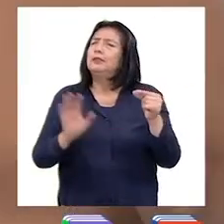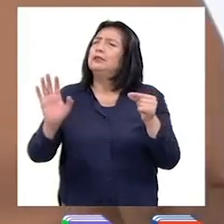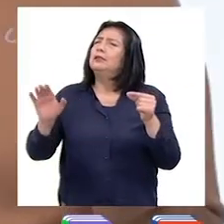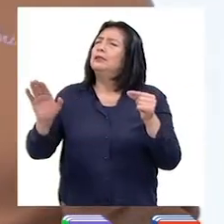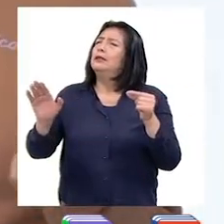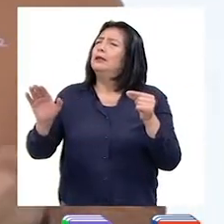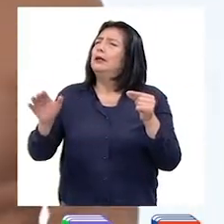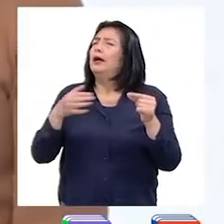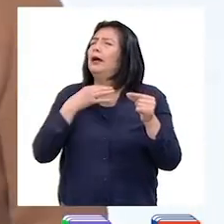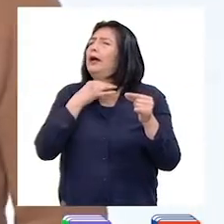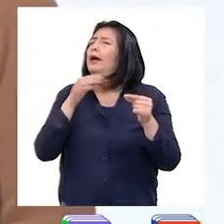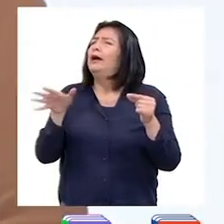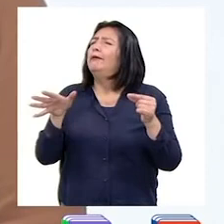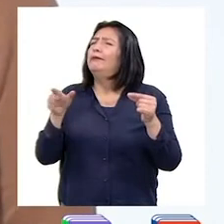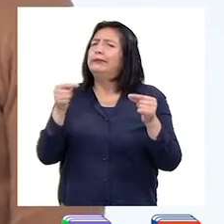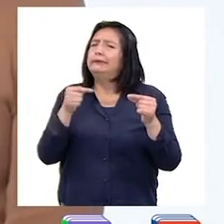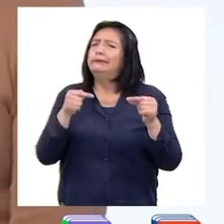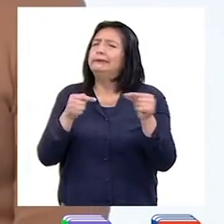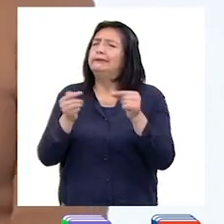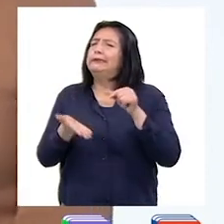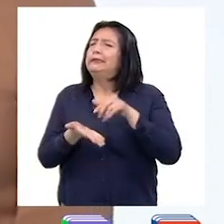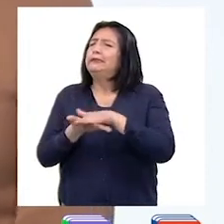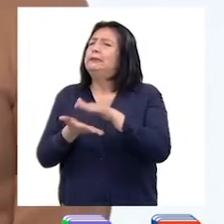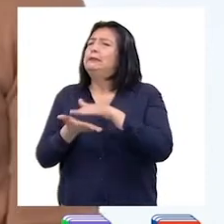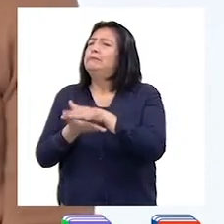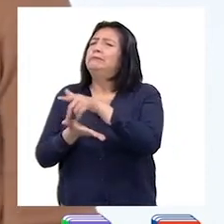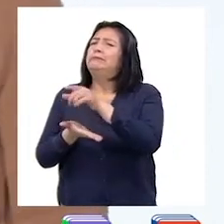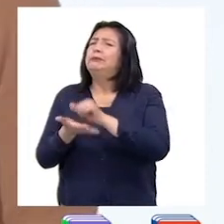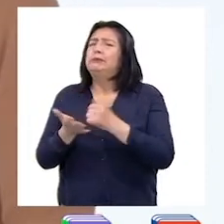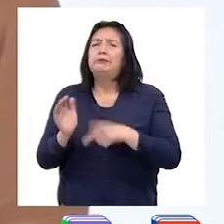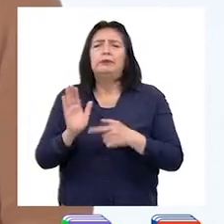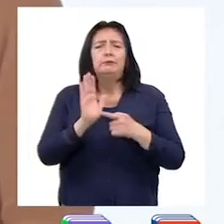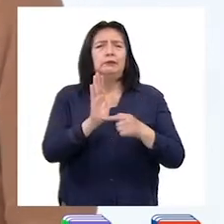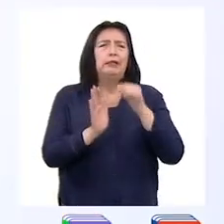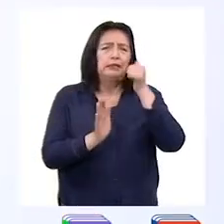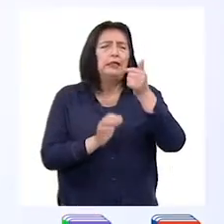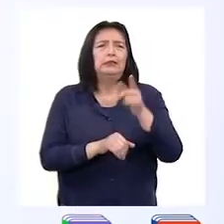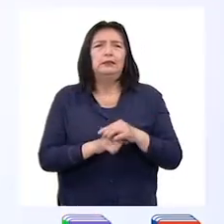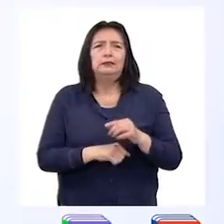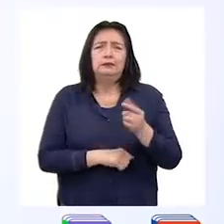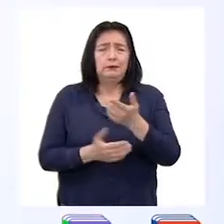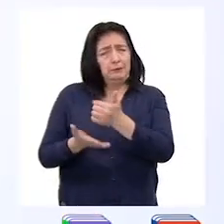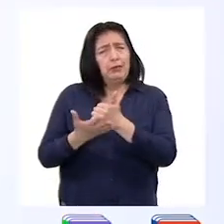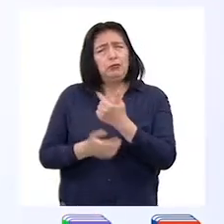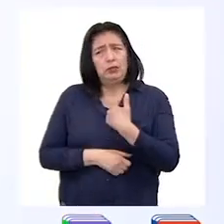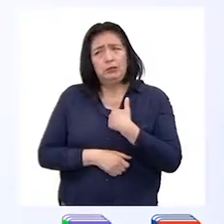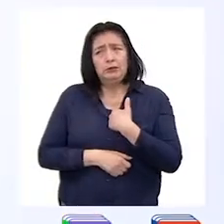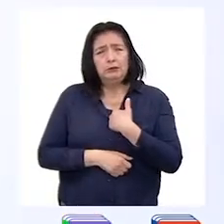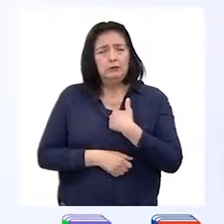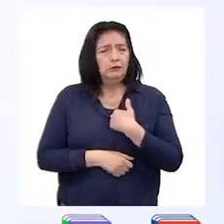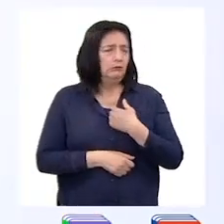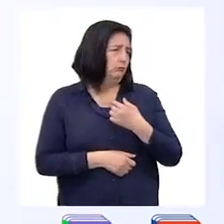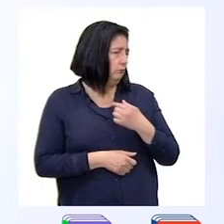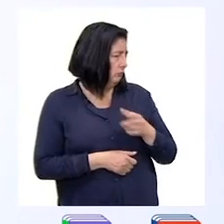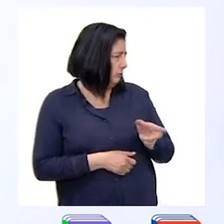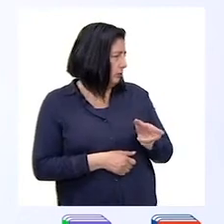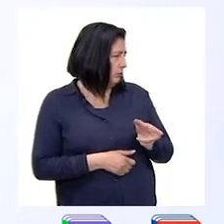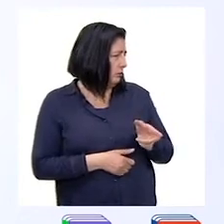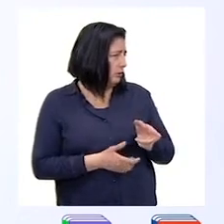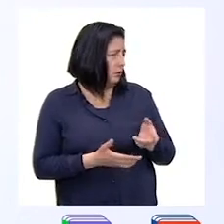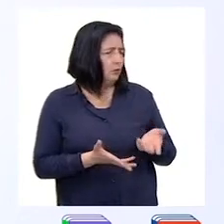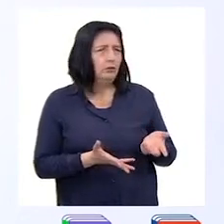dijo: Abue, tengo que imprimir este trabajo para presentarlo mañana. ¿Me ayudas? Y el abuelo le